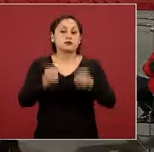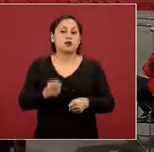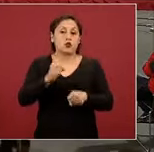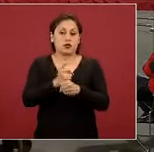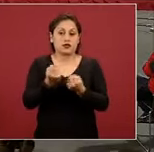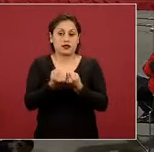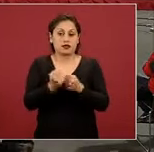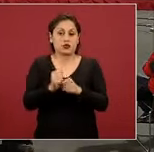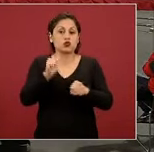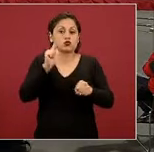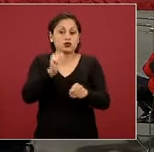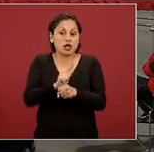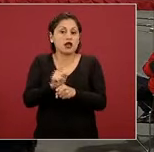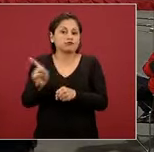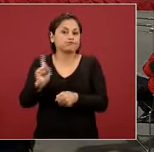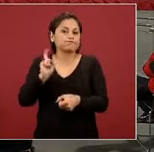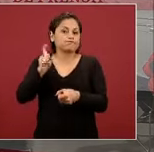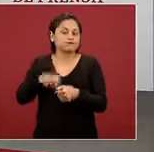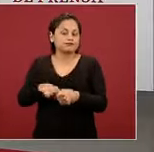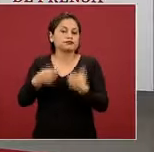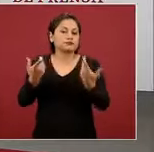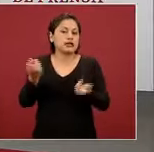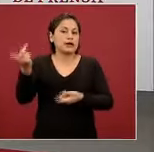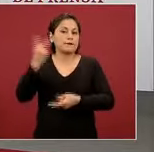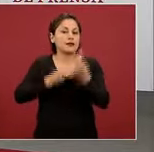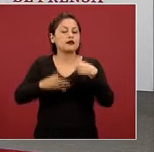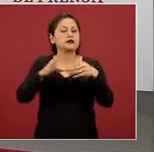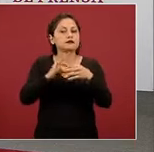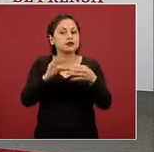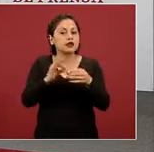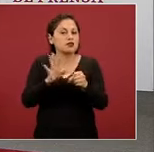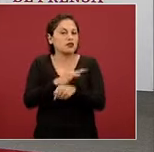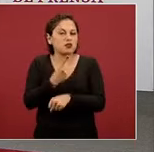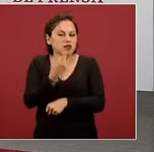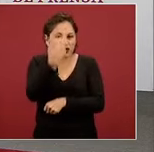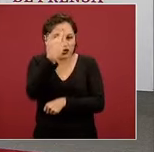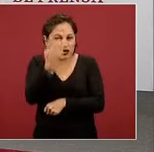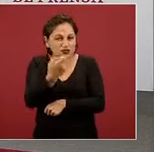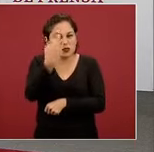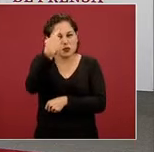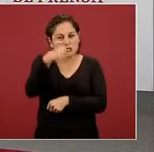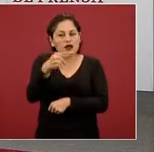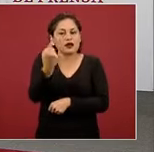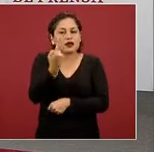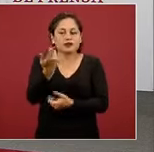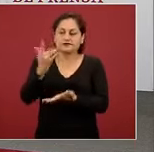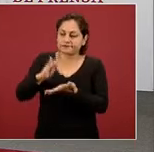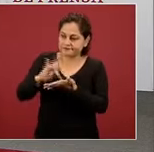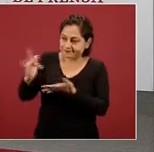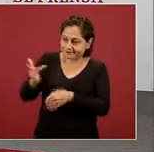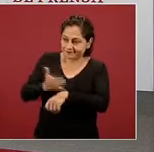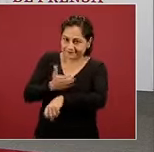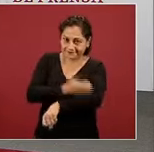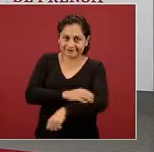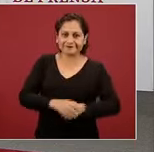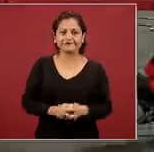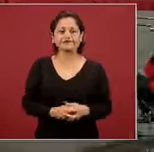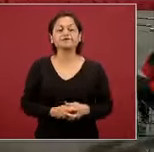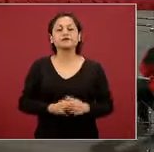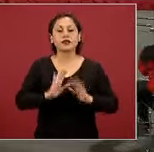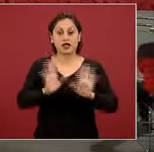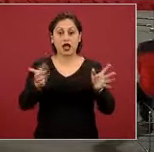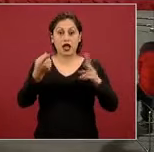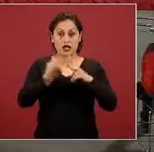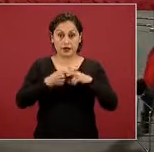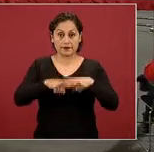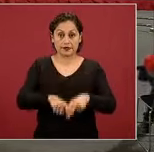explicará de qué se trata, para qué sirve, qué funciones cumple, etcétera. Zoe, muchas gracias por acompañarnos. Gracias. Vamos a empezar con el informe técnico